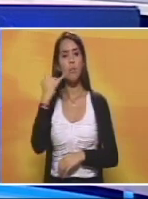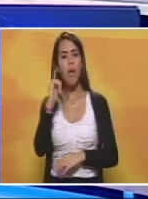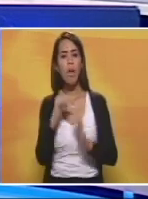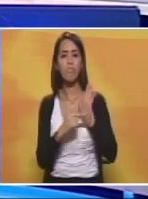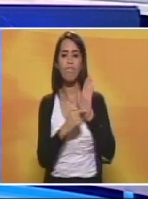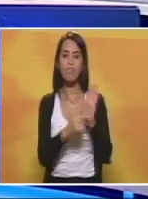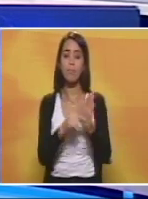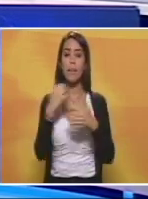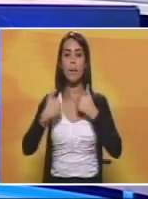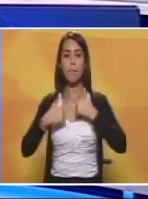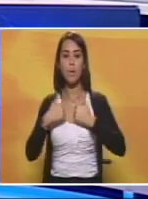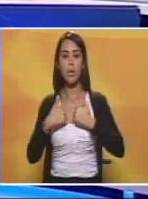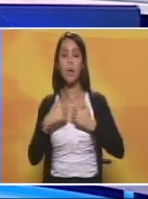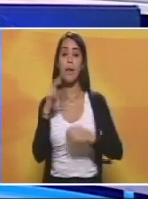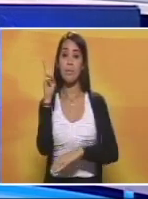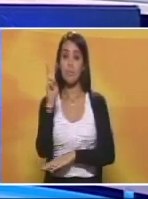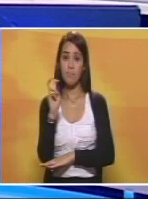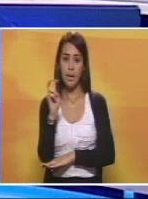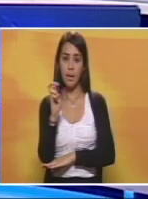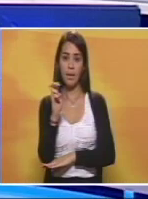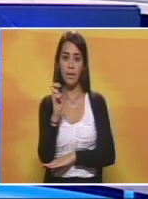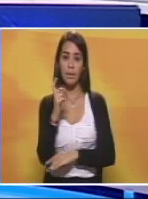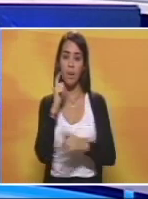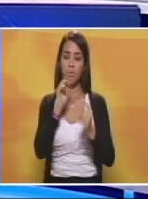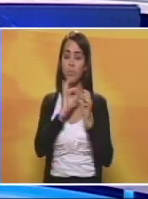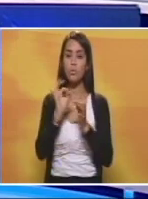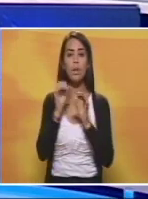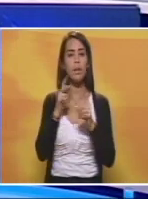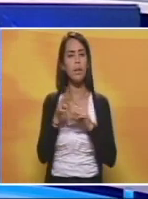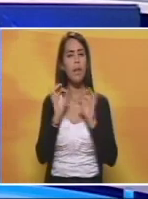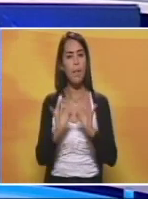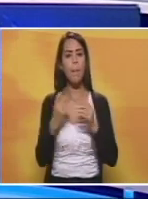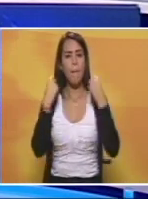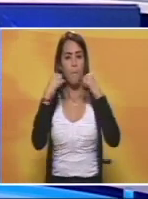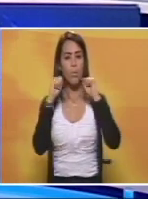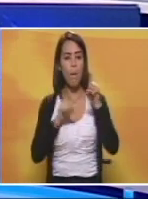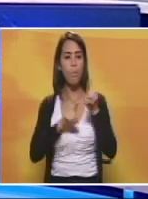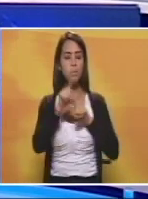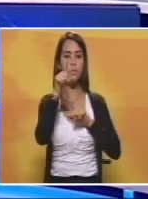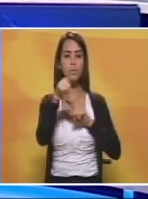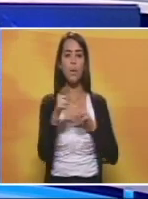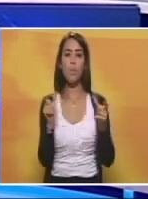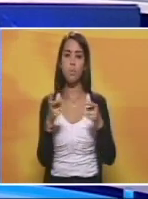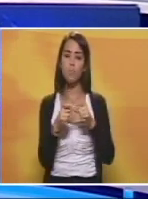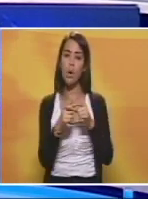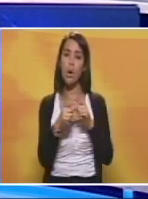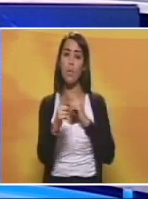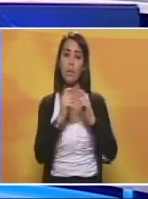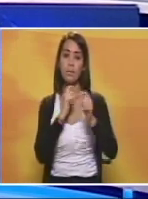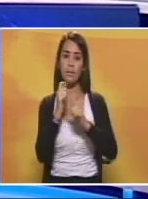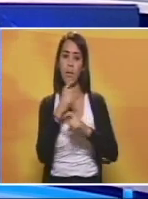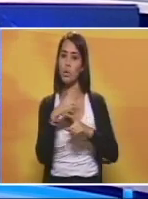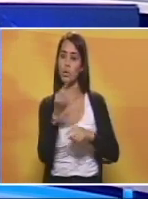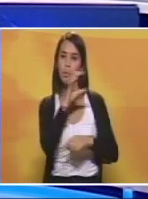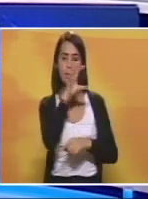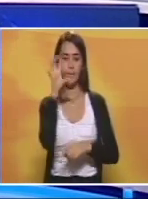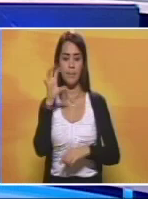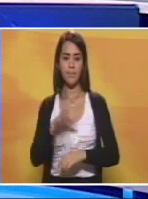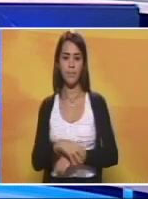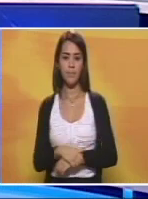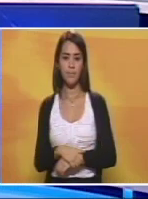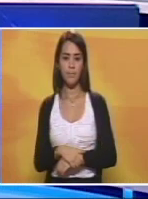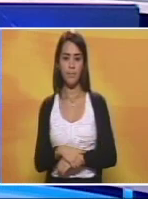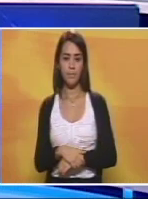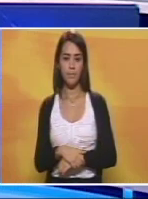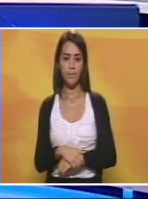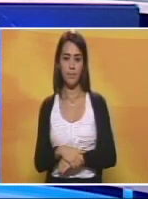entre este miércoles y el viernes el desmantelamiento de su centro de pruebas nucleares ante un reducido grupo de periodistas extranjeros esto en